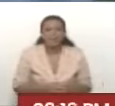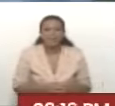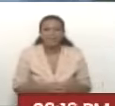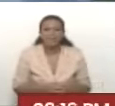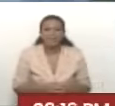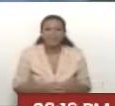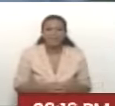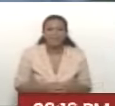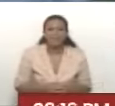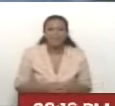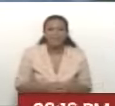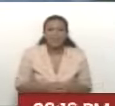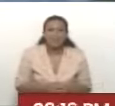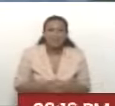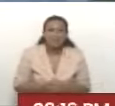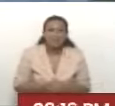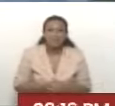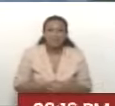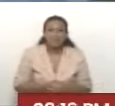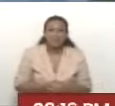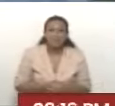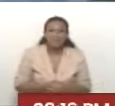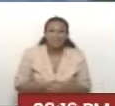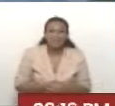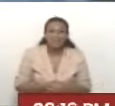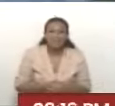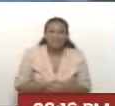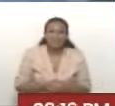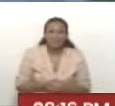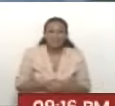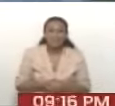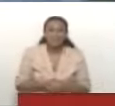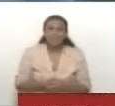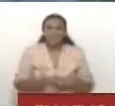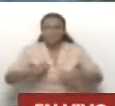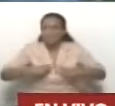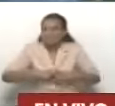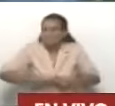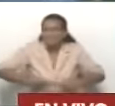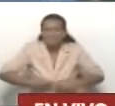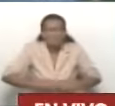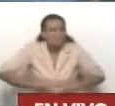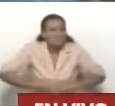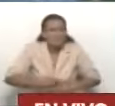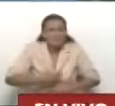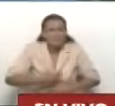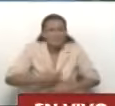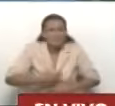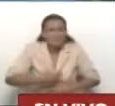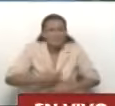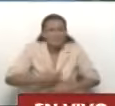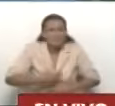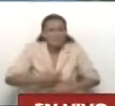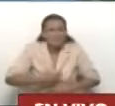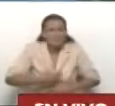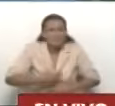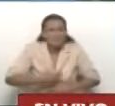de ¿cómo me explico, mi presidente? ¿Tan nervioso, tan nervioso? No,